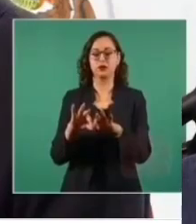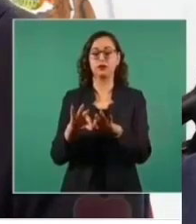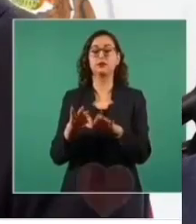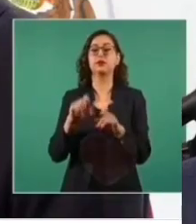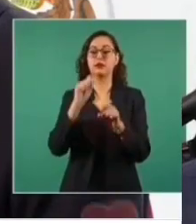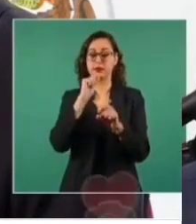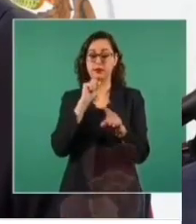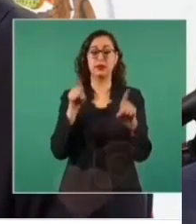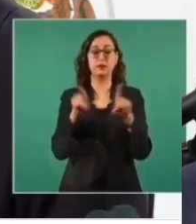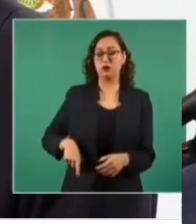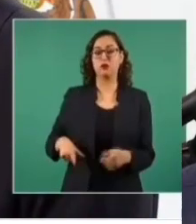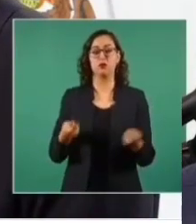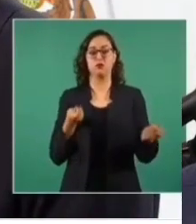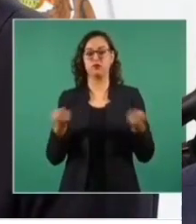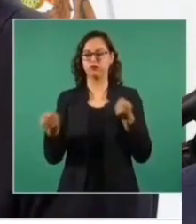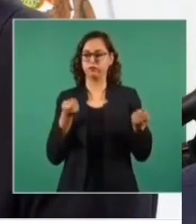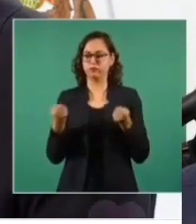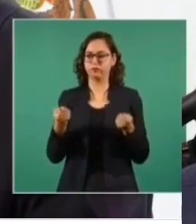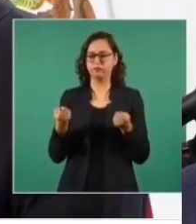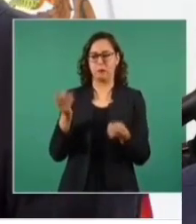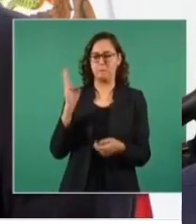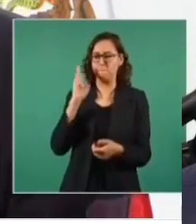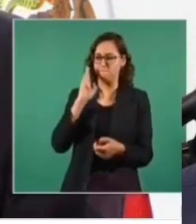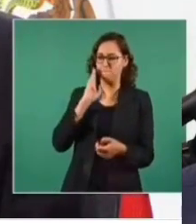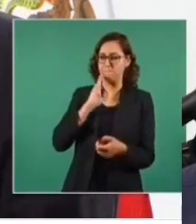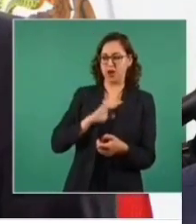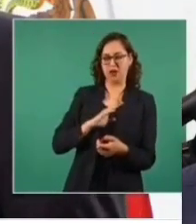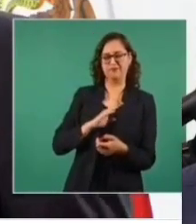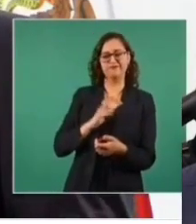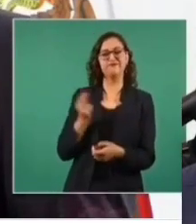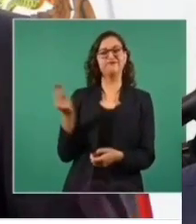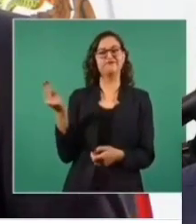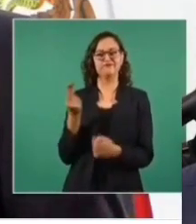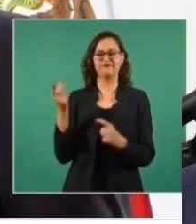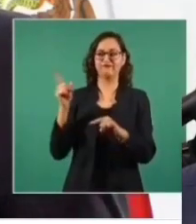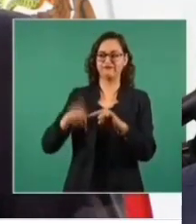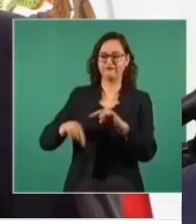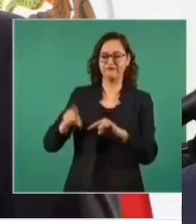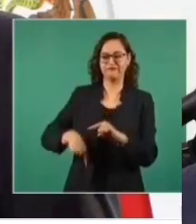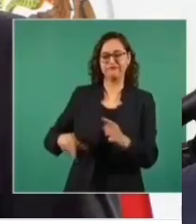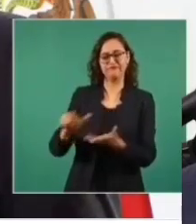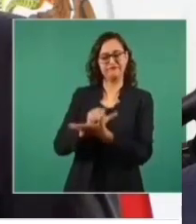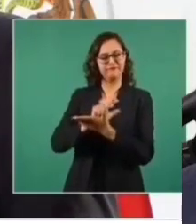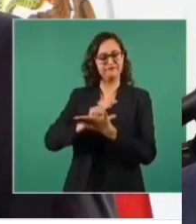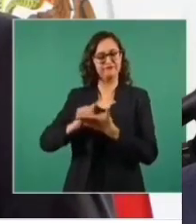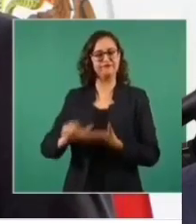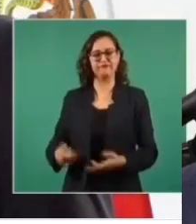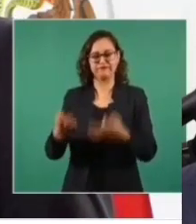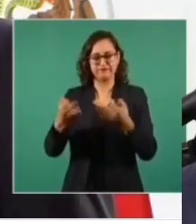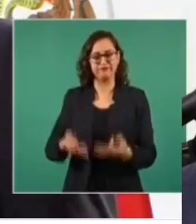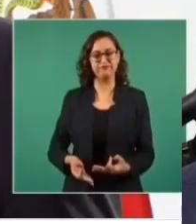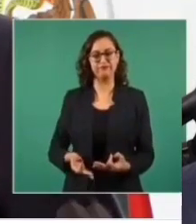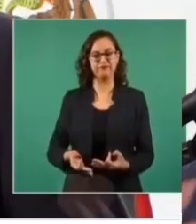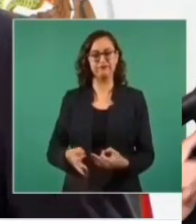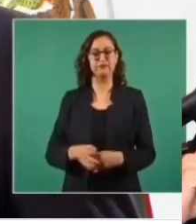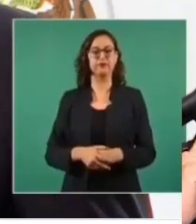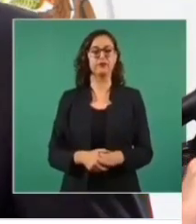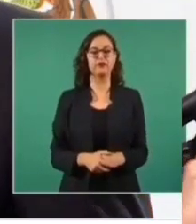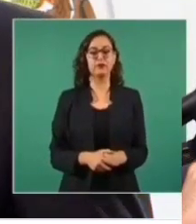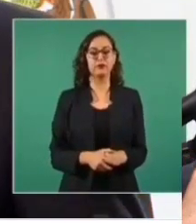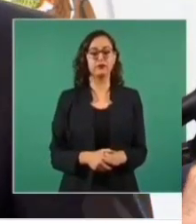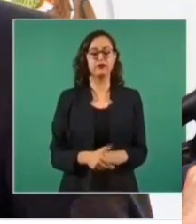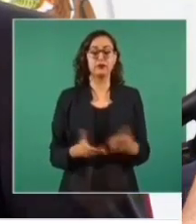el manejo del gobierno. Una medida decisiva fue parar en seco la